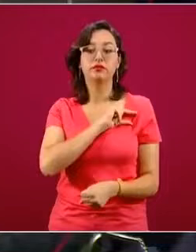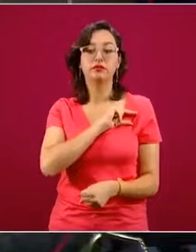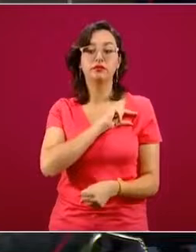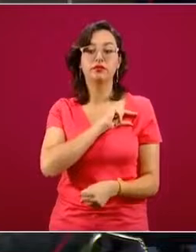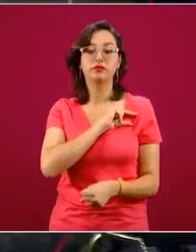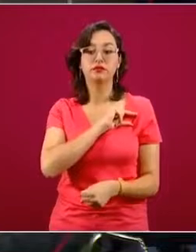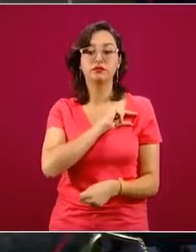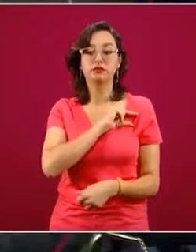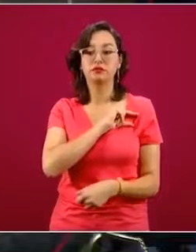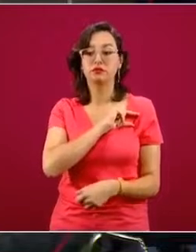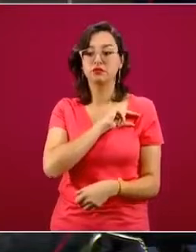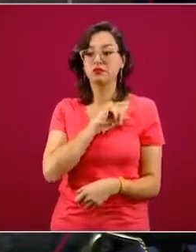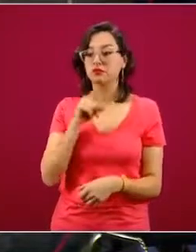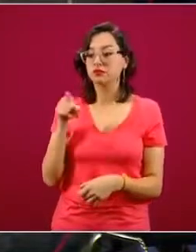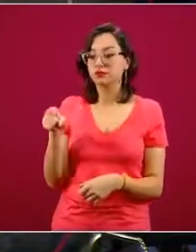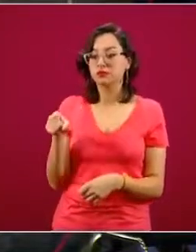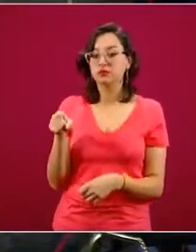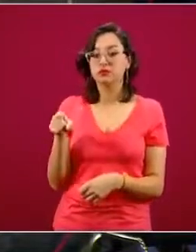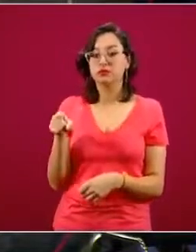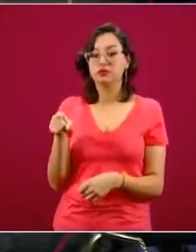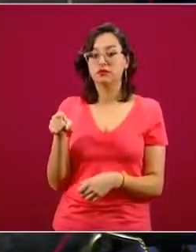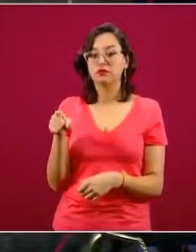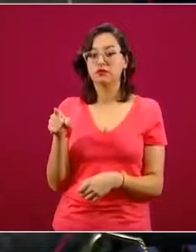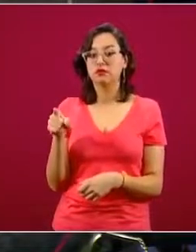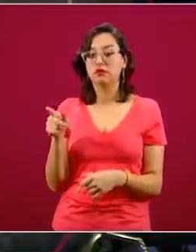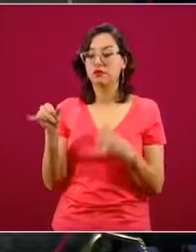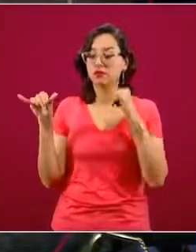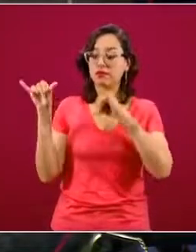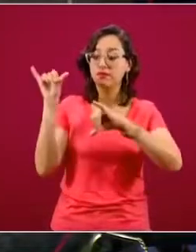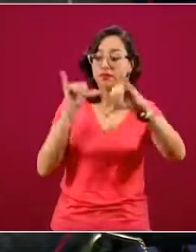quisieron condicionarle la aplicación de la prueba